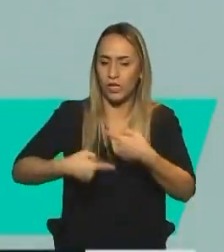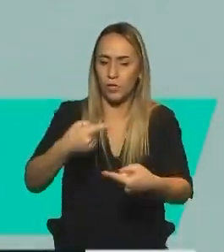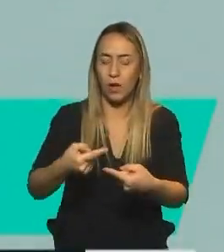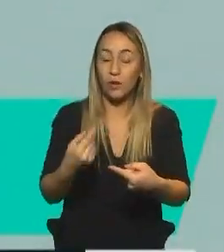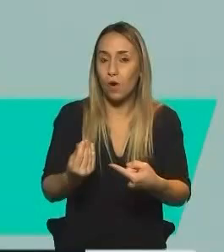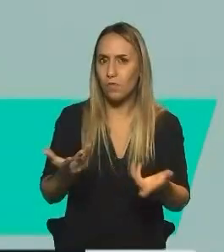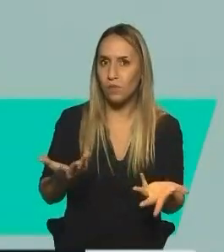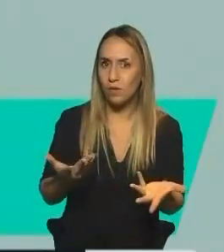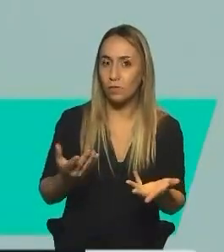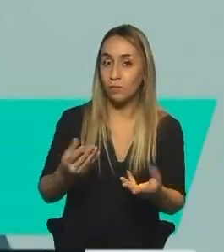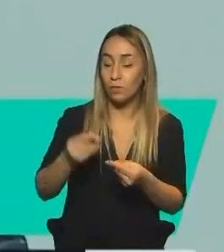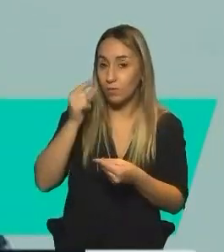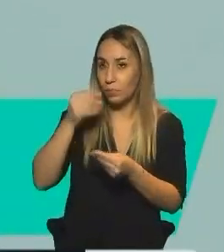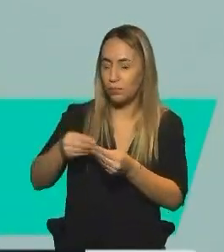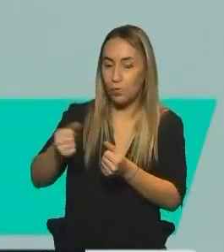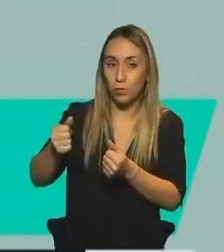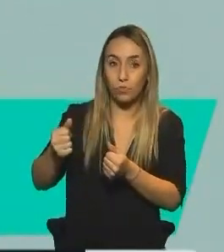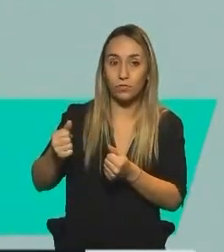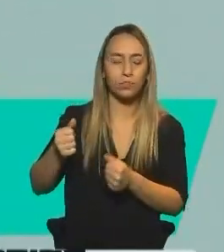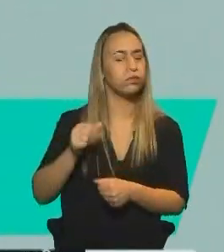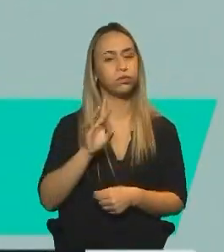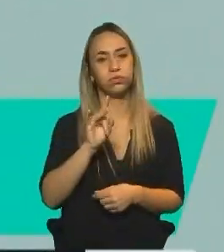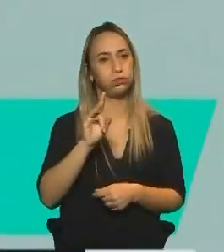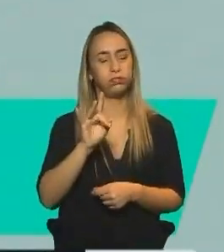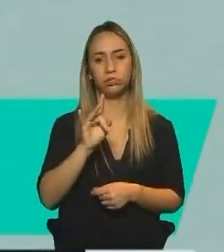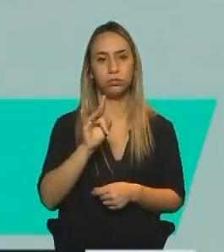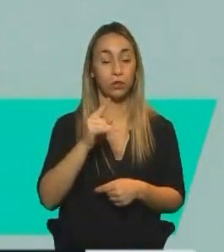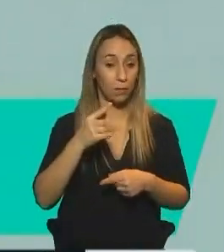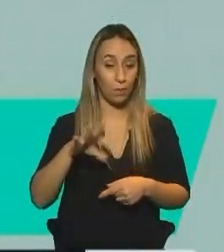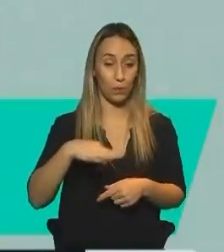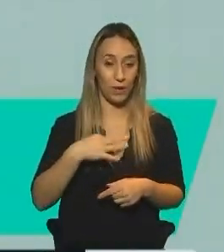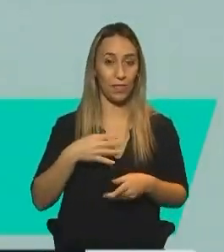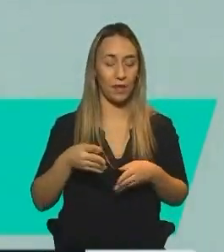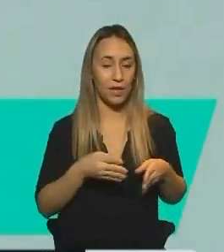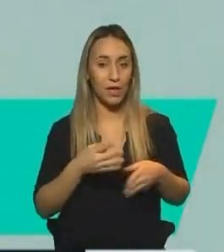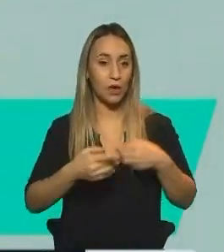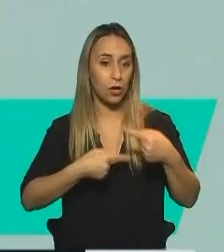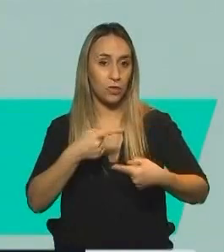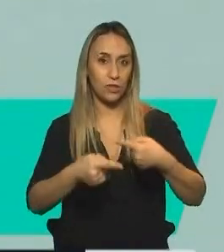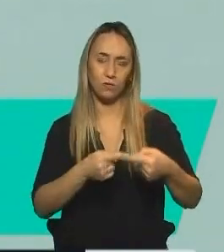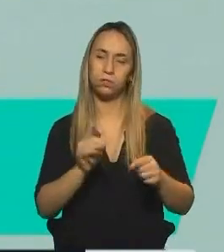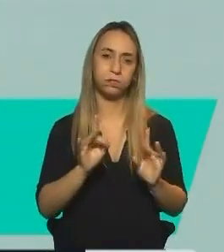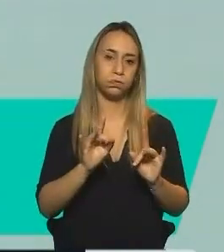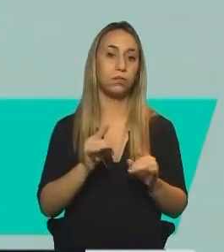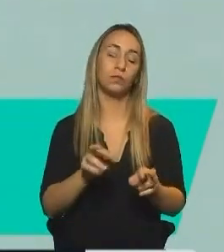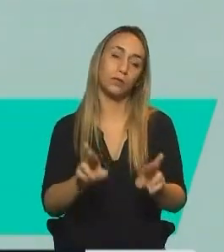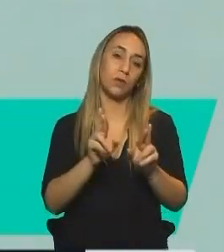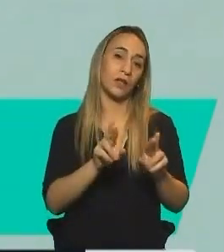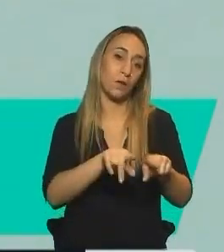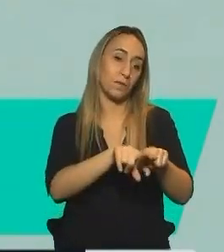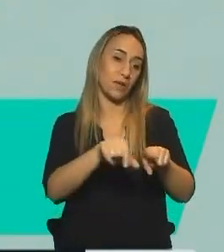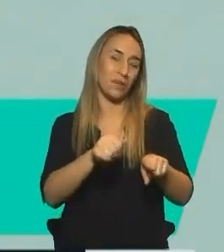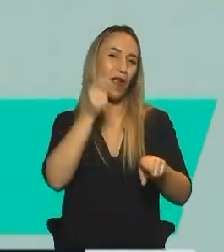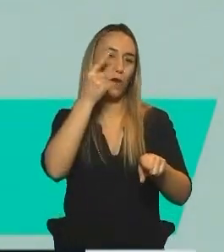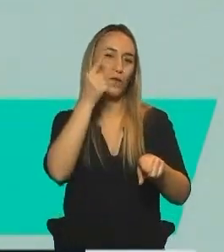ausencia? Muy difícil. La verdad que fue muy difícil. Por suerte, con mi hermana, que tiene un año